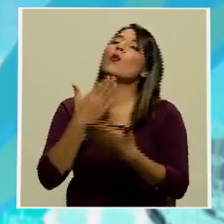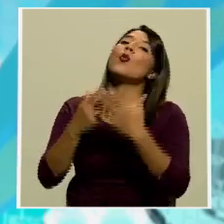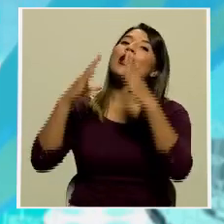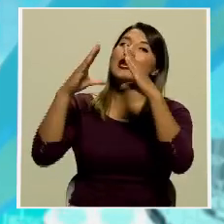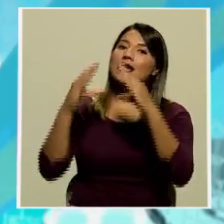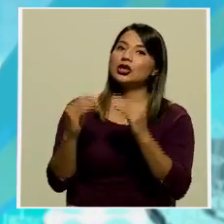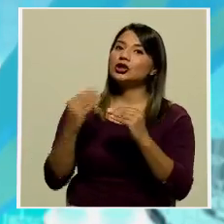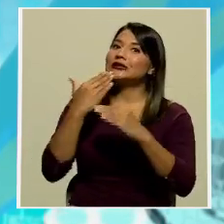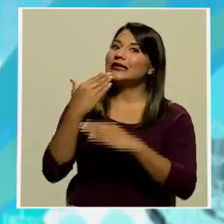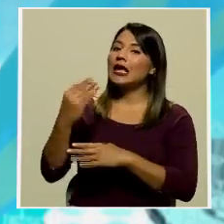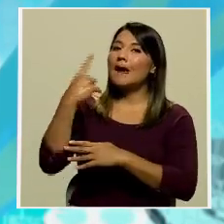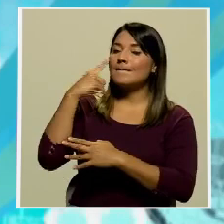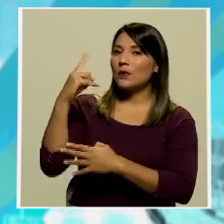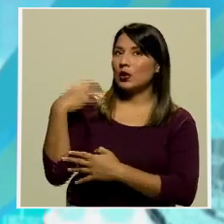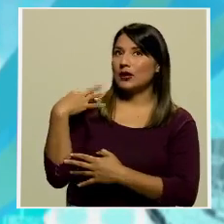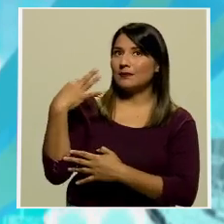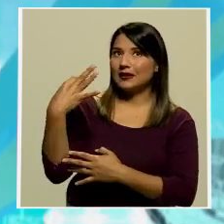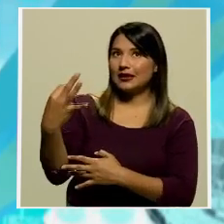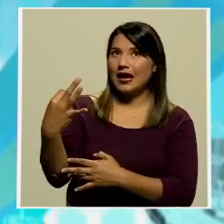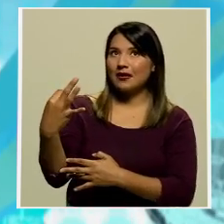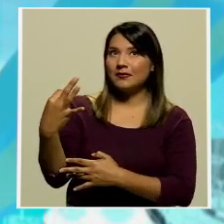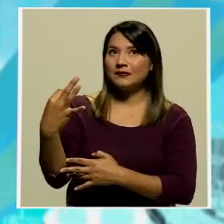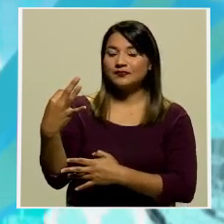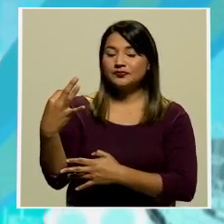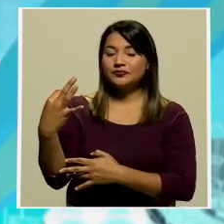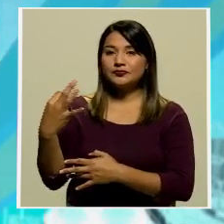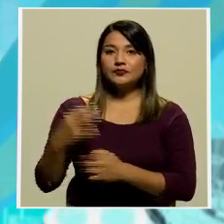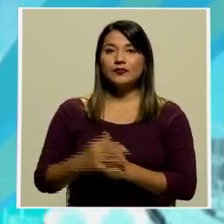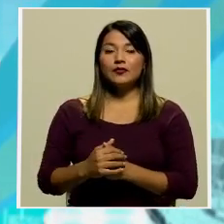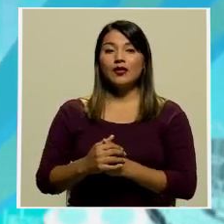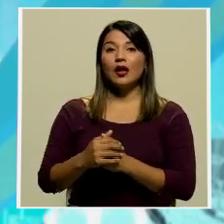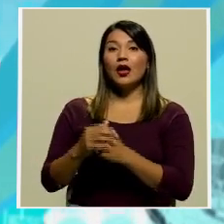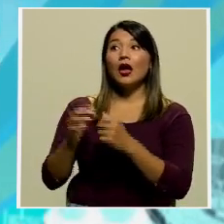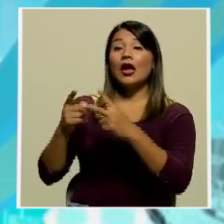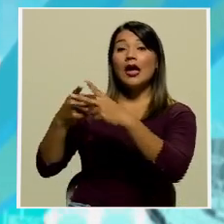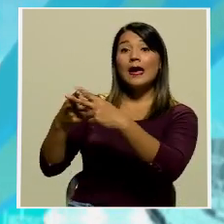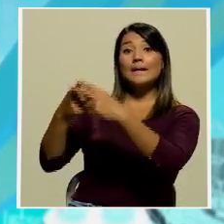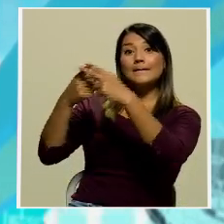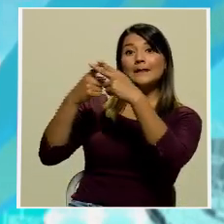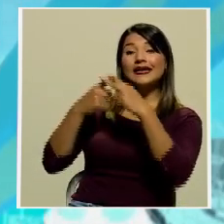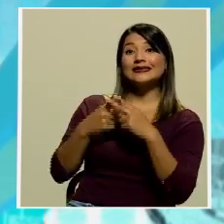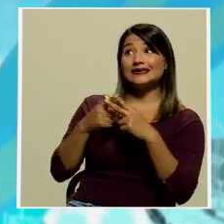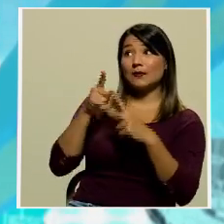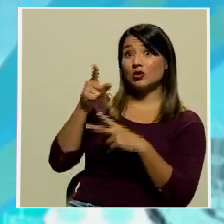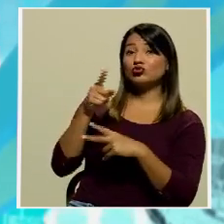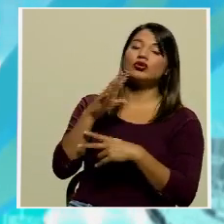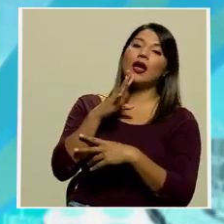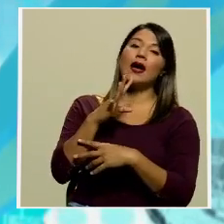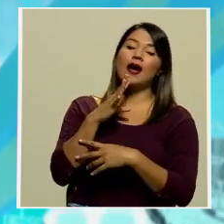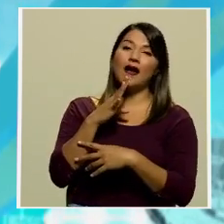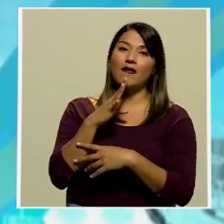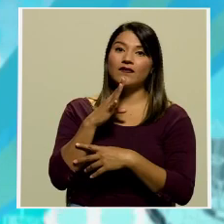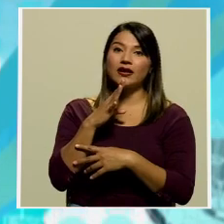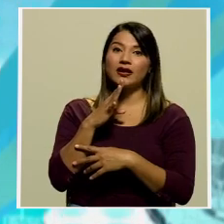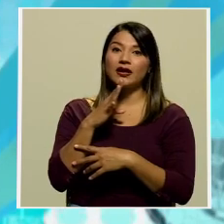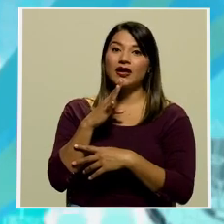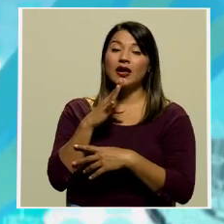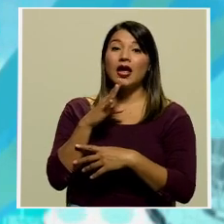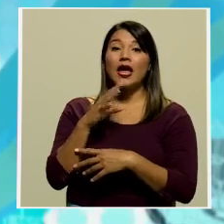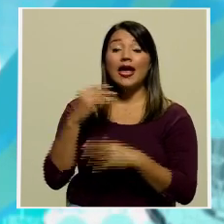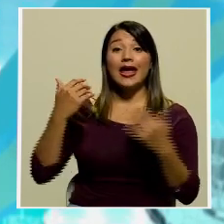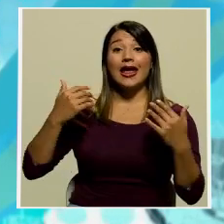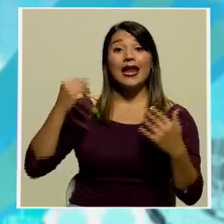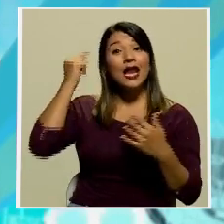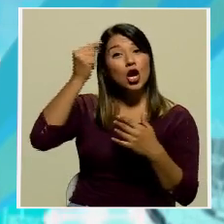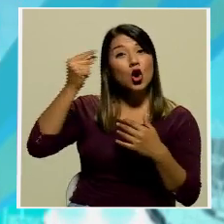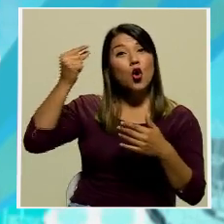la invitación. Básicamente este préstamo al cual hacías referencia fue tomado por el gobierno